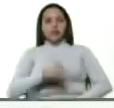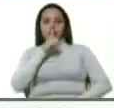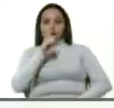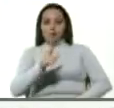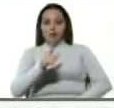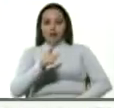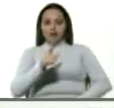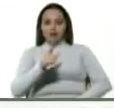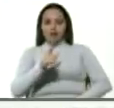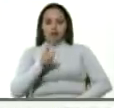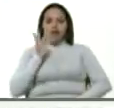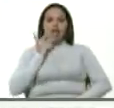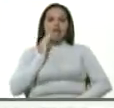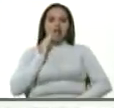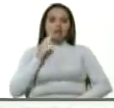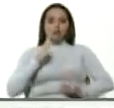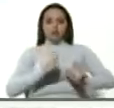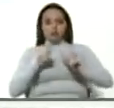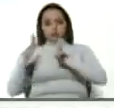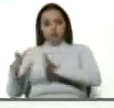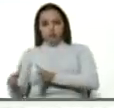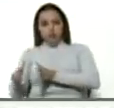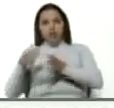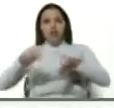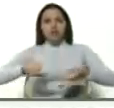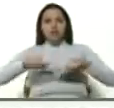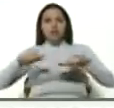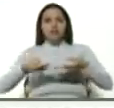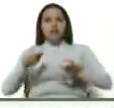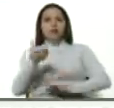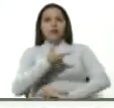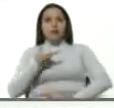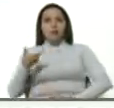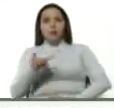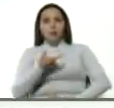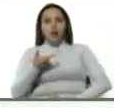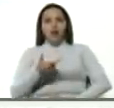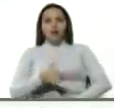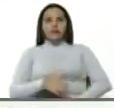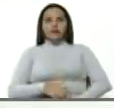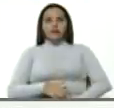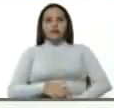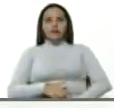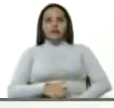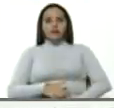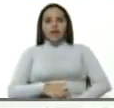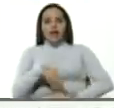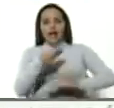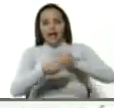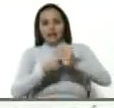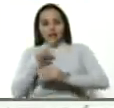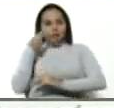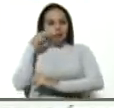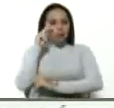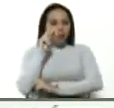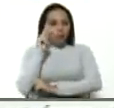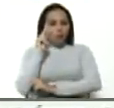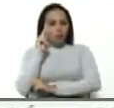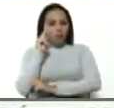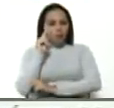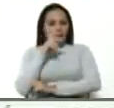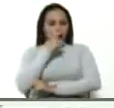vecino, que siempre busca sabotear, siempre busca conspirar, en este